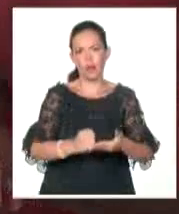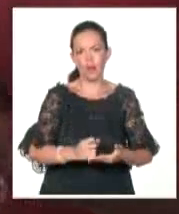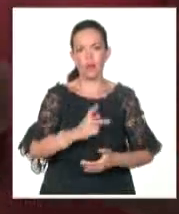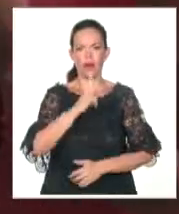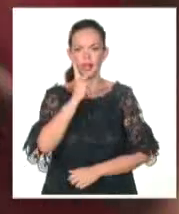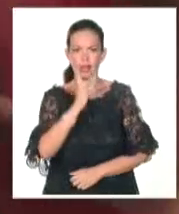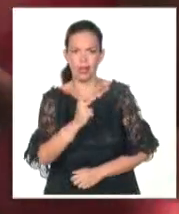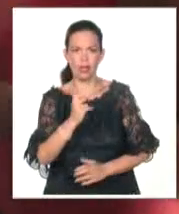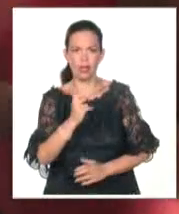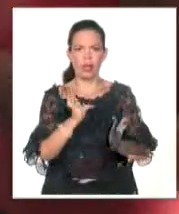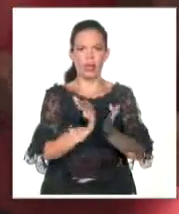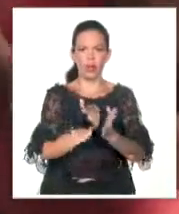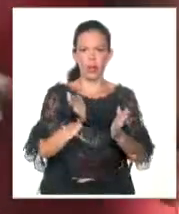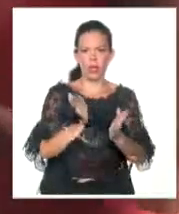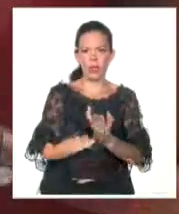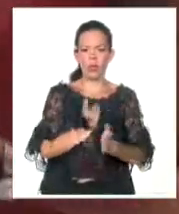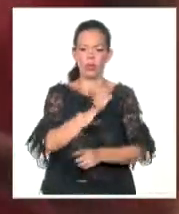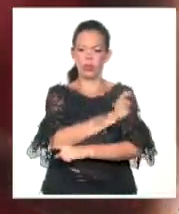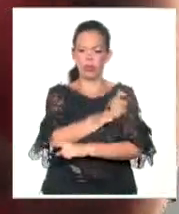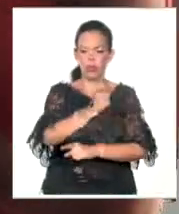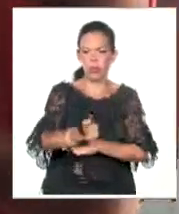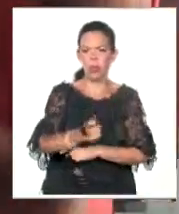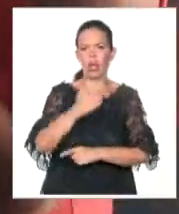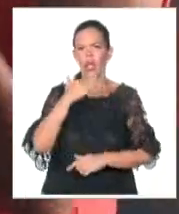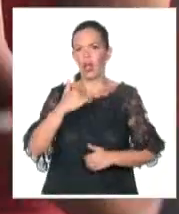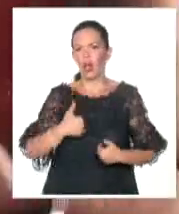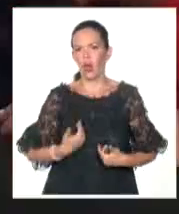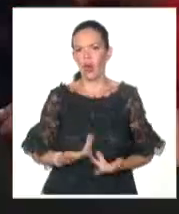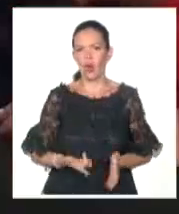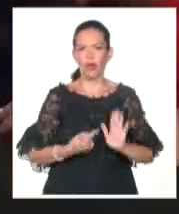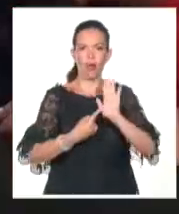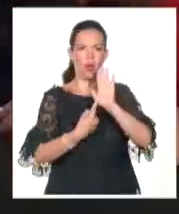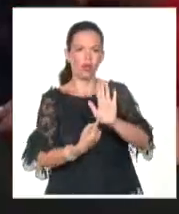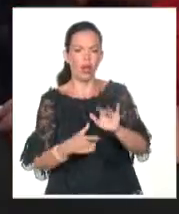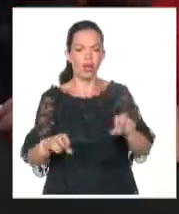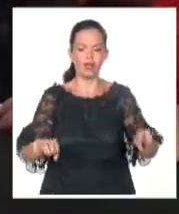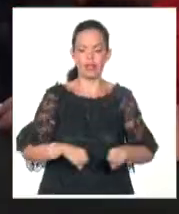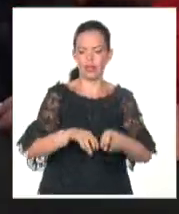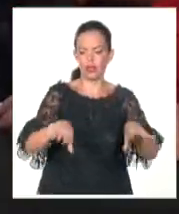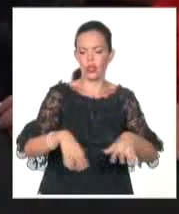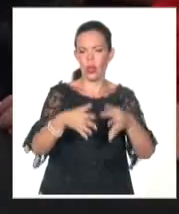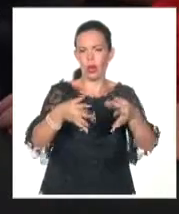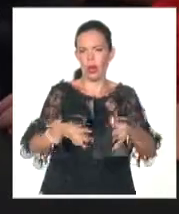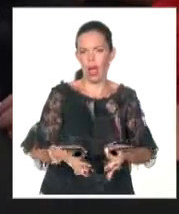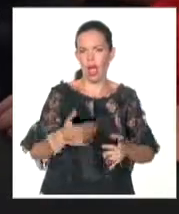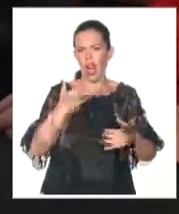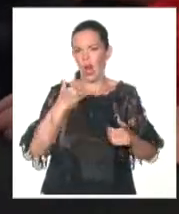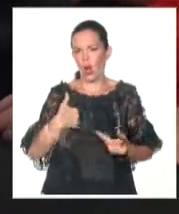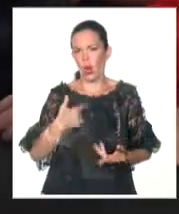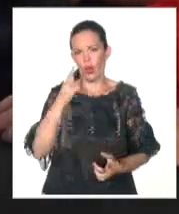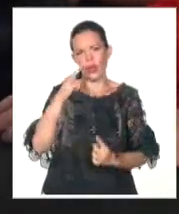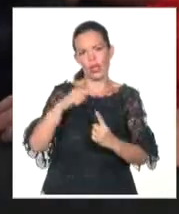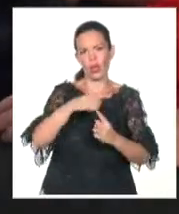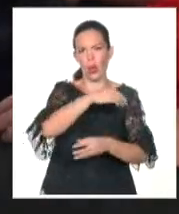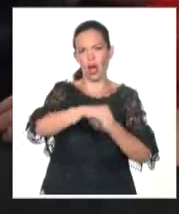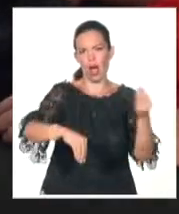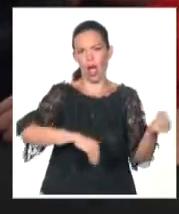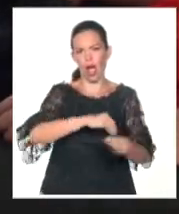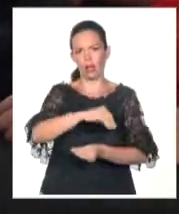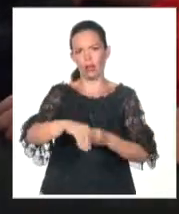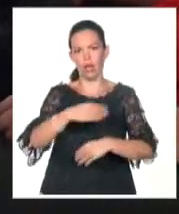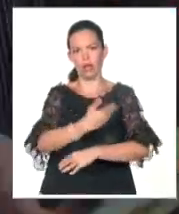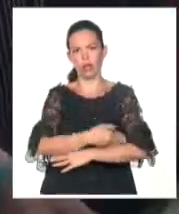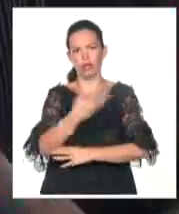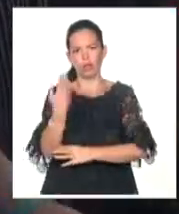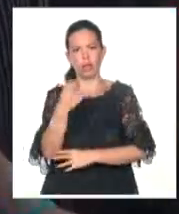está pasando en el mundo y cómo transformar esta situación. Los 7 representantes de la Fundación Arcoíris del Mundo de visita